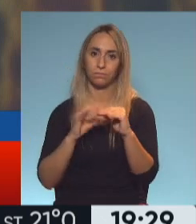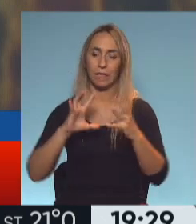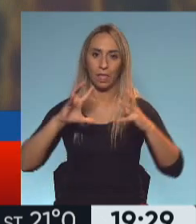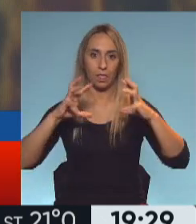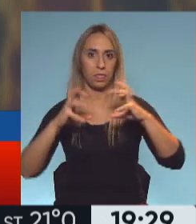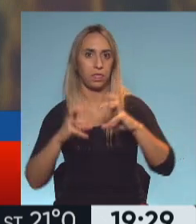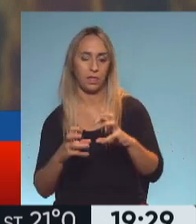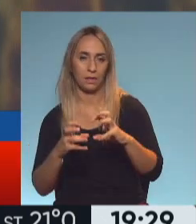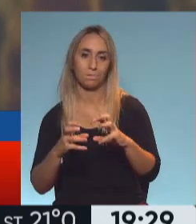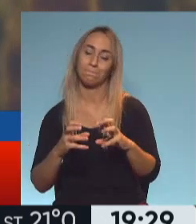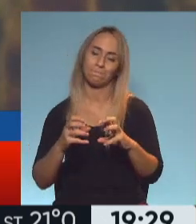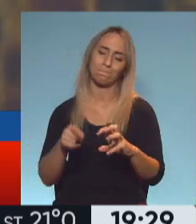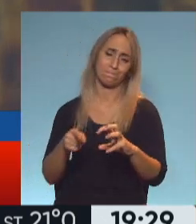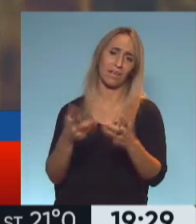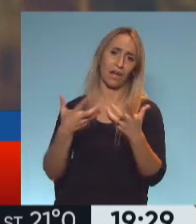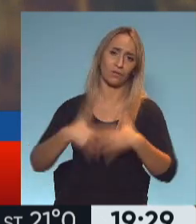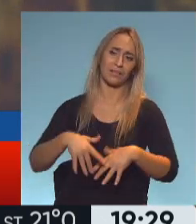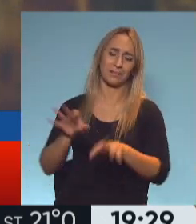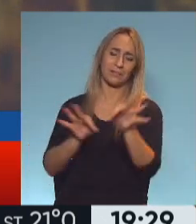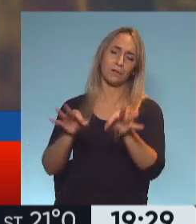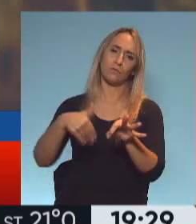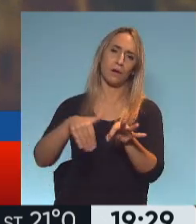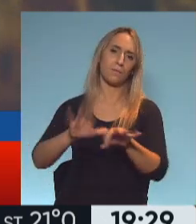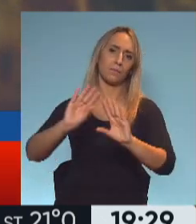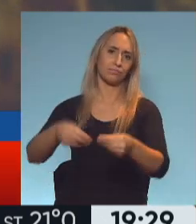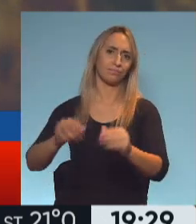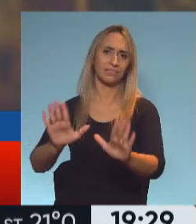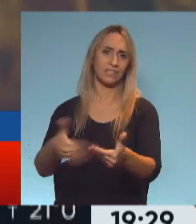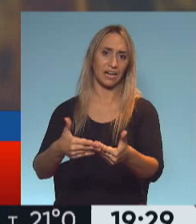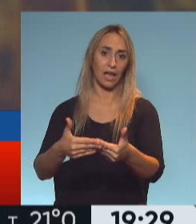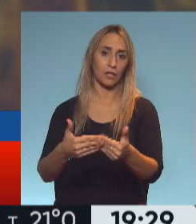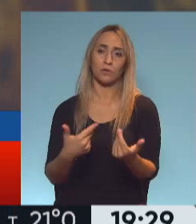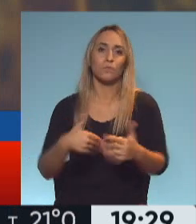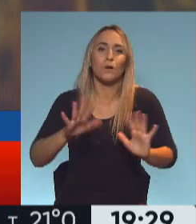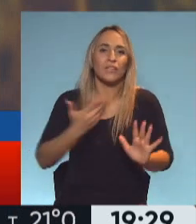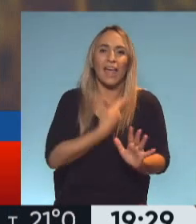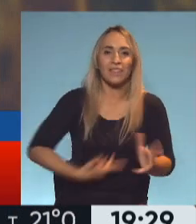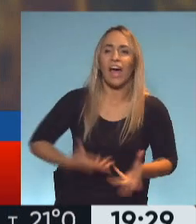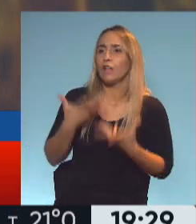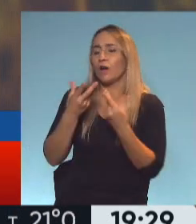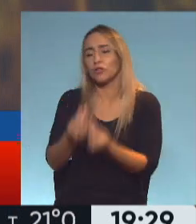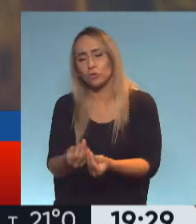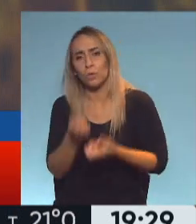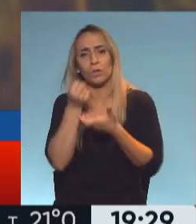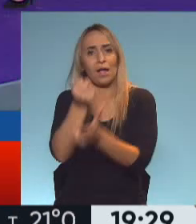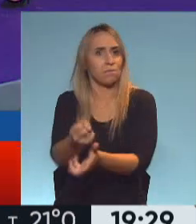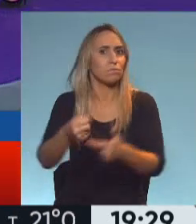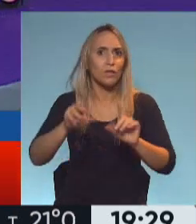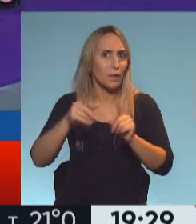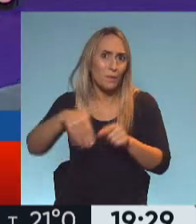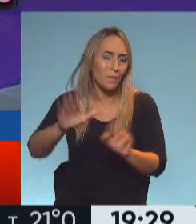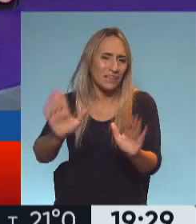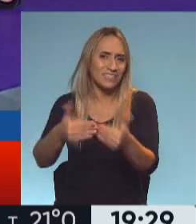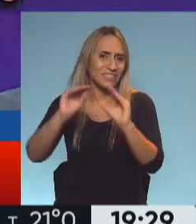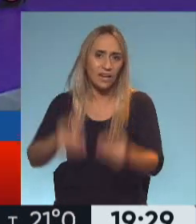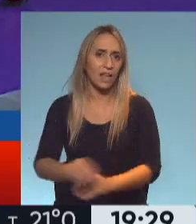igualmente continúen cerrando, que no se pueden mantener por más que el Estado esté encima. Y hay un dato también muy interesante. Bueno, es que quizás justamente lo